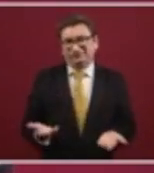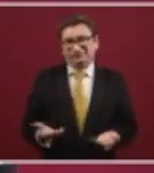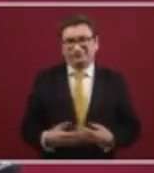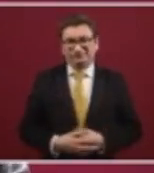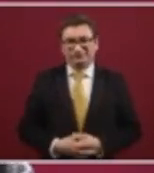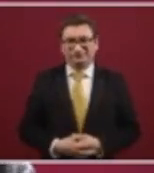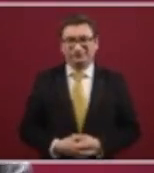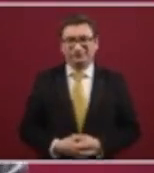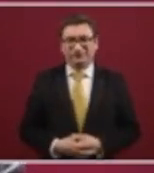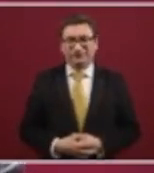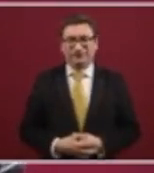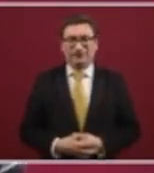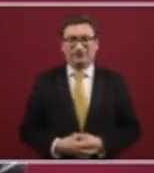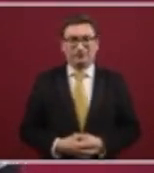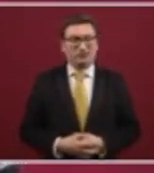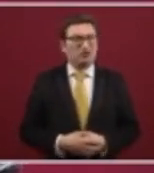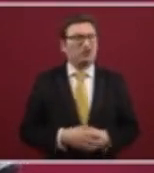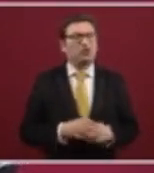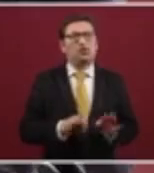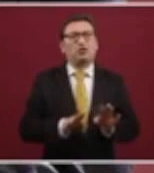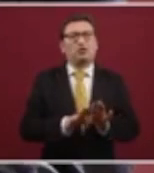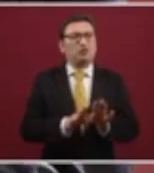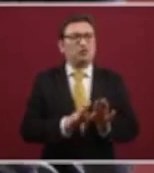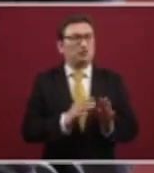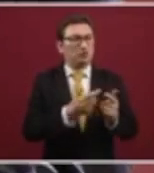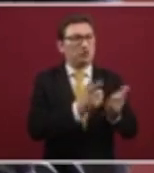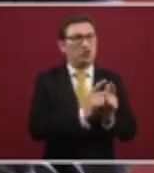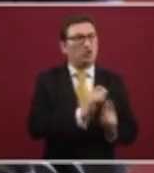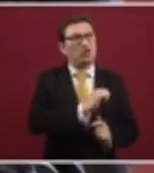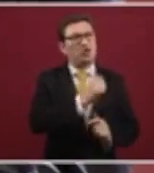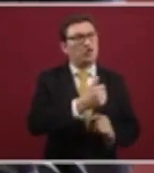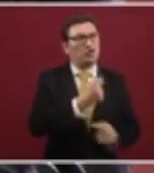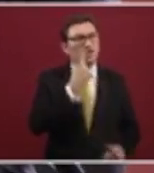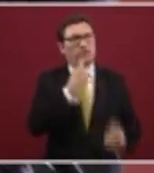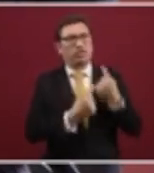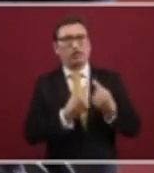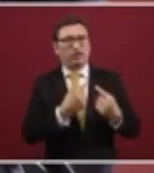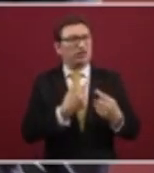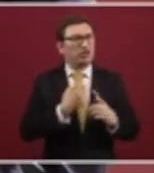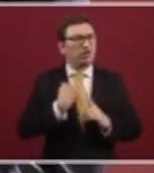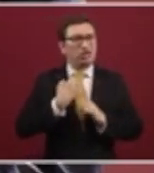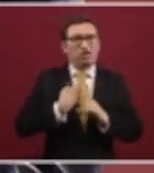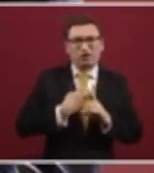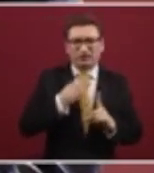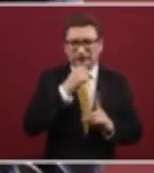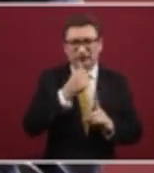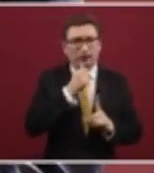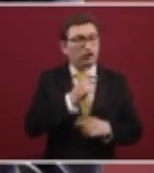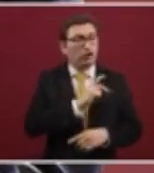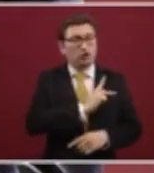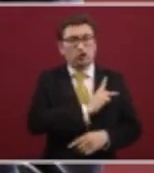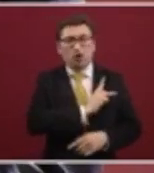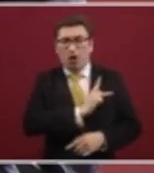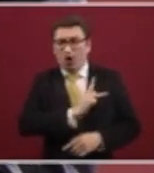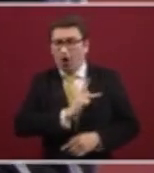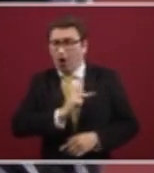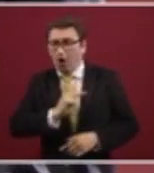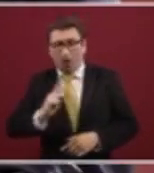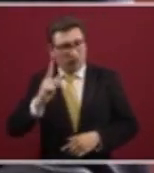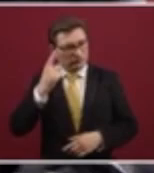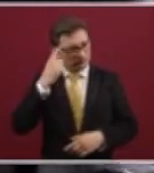que no hubiese crítica, que no hubiese oposición, que todos pensáramos de la misma manera.